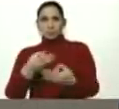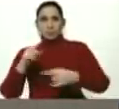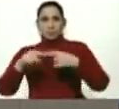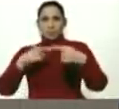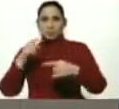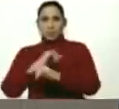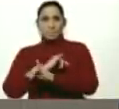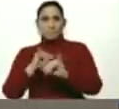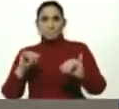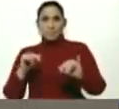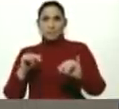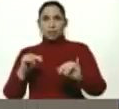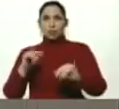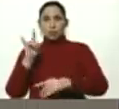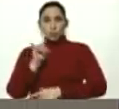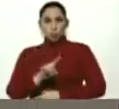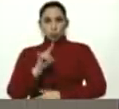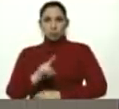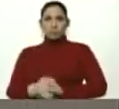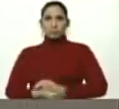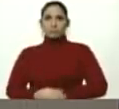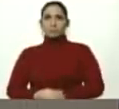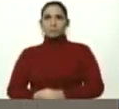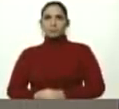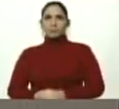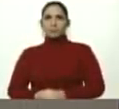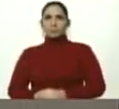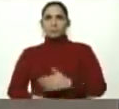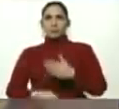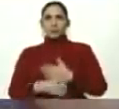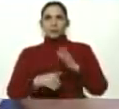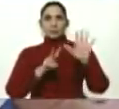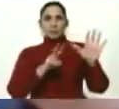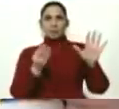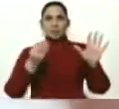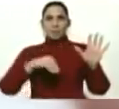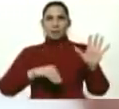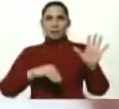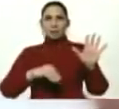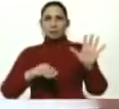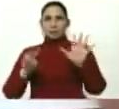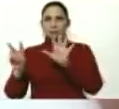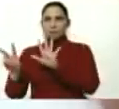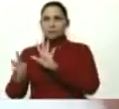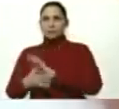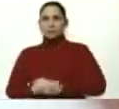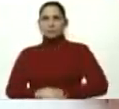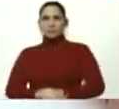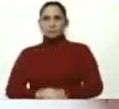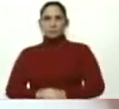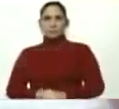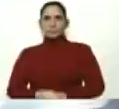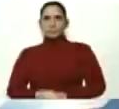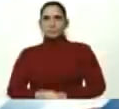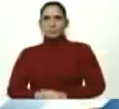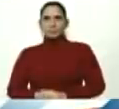pero a partir del día lunes damos con 7 días de